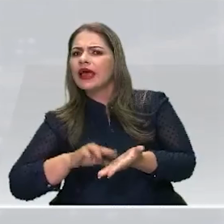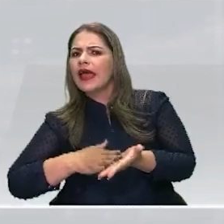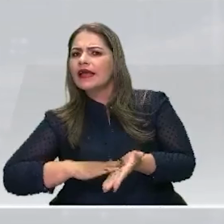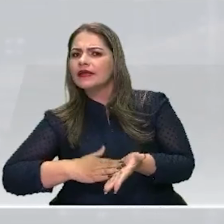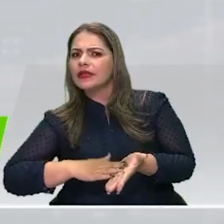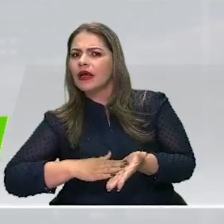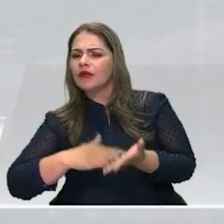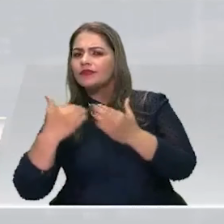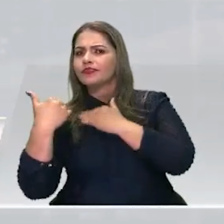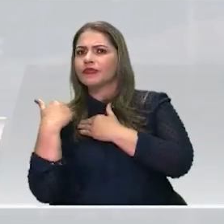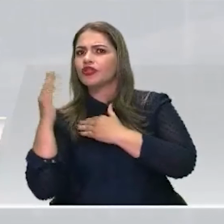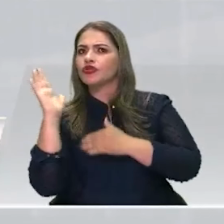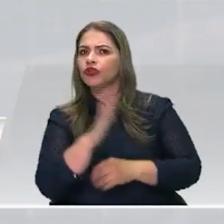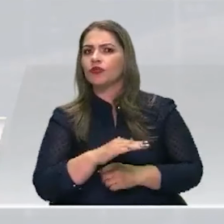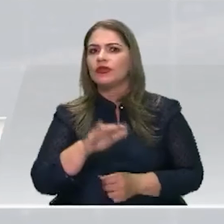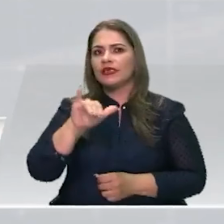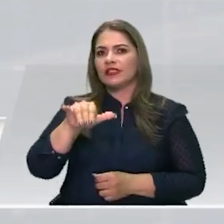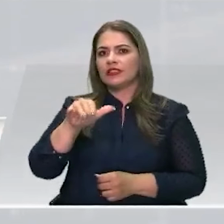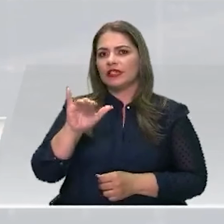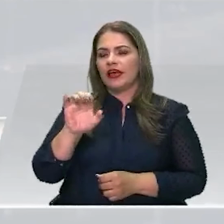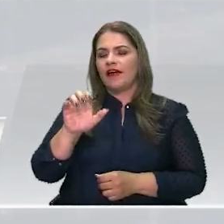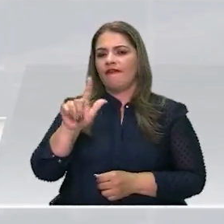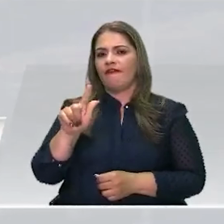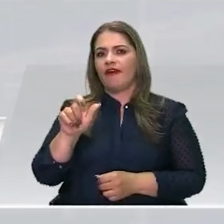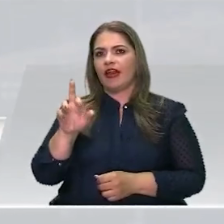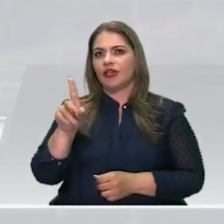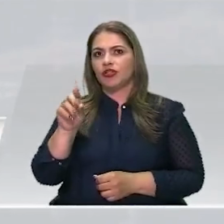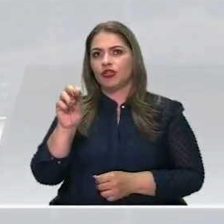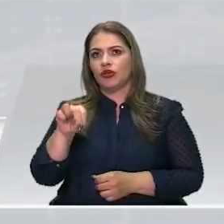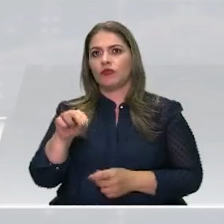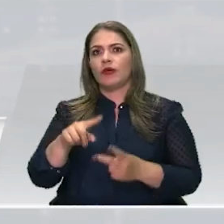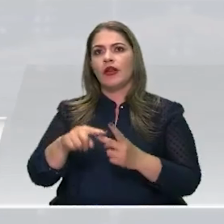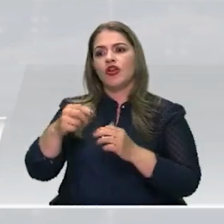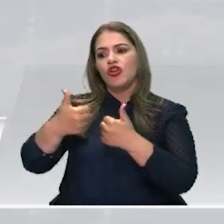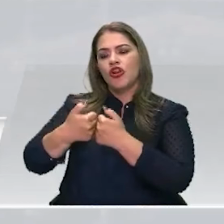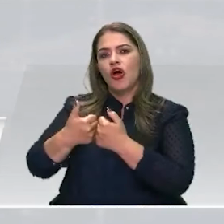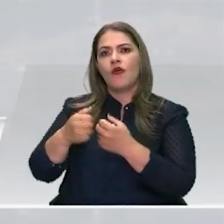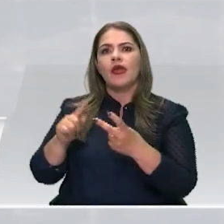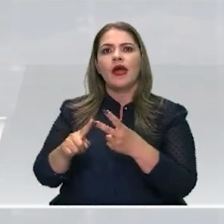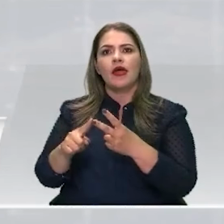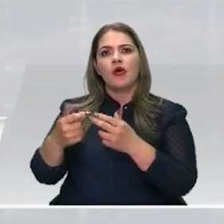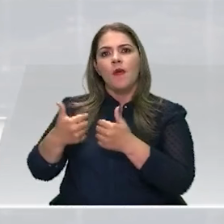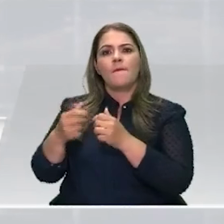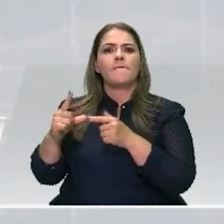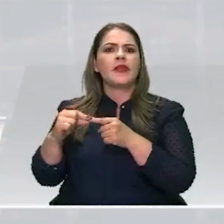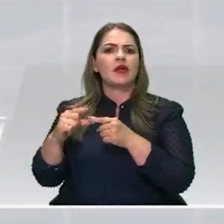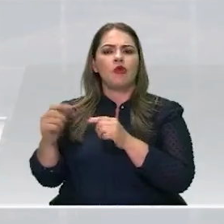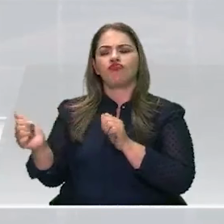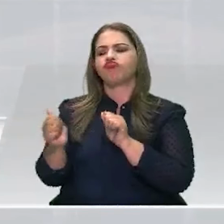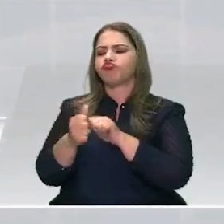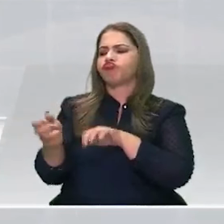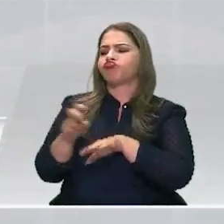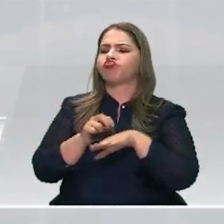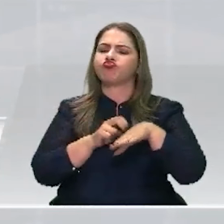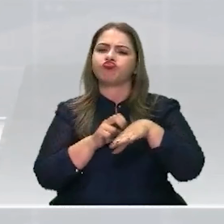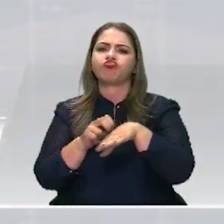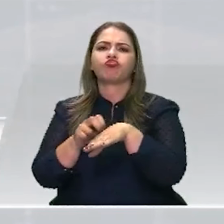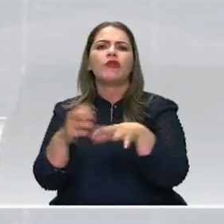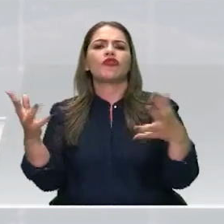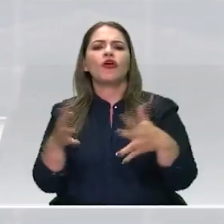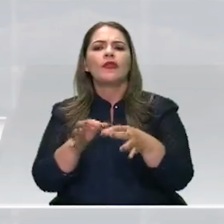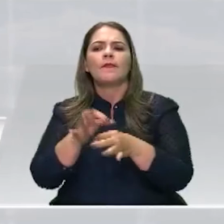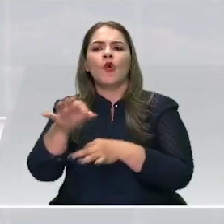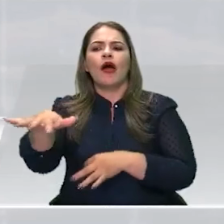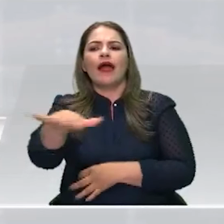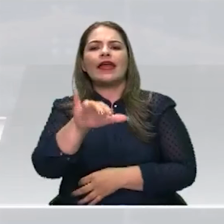Elías Murillo, quien era acompañado por su novia y un primo en la vía de Quibdó a Ismina. Se ofrece una recompensa por información